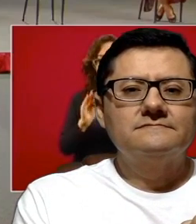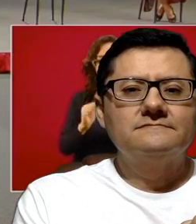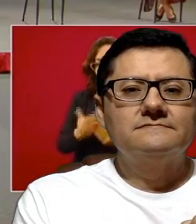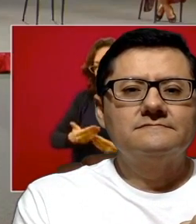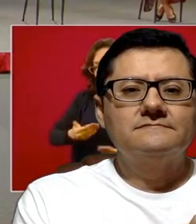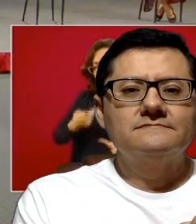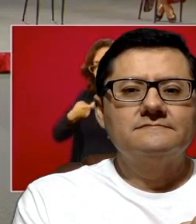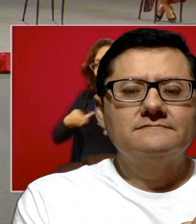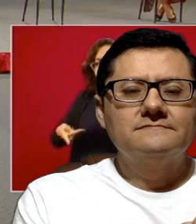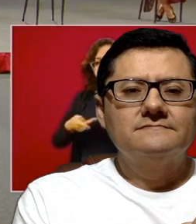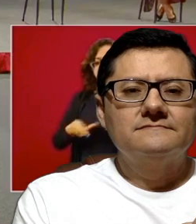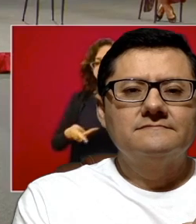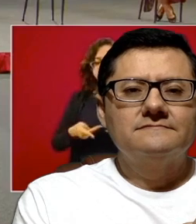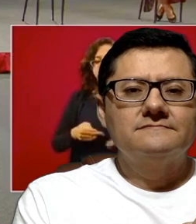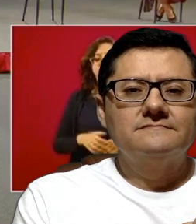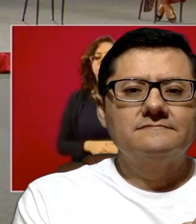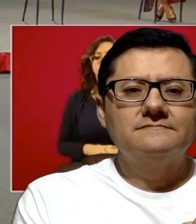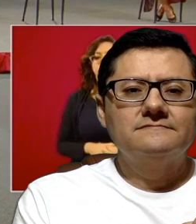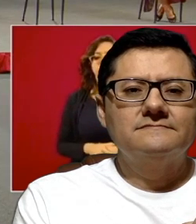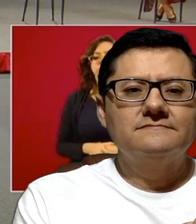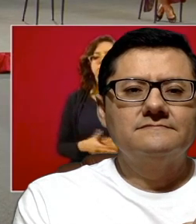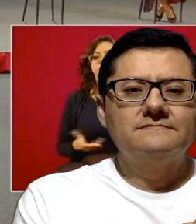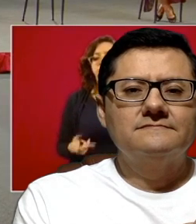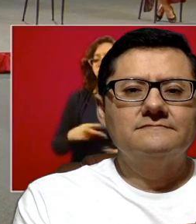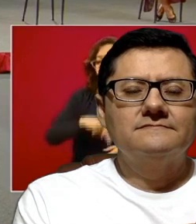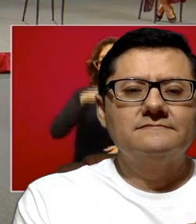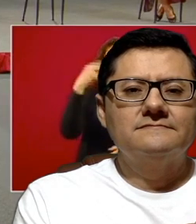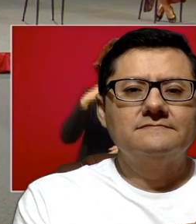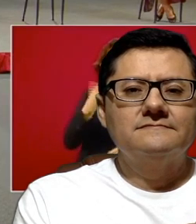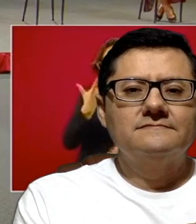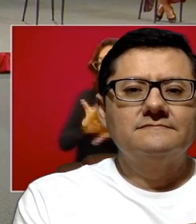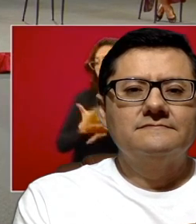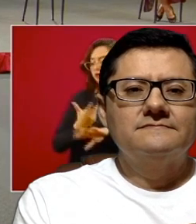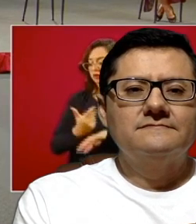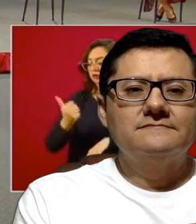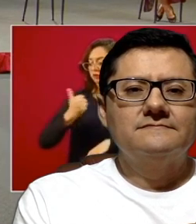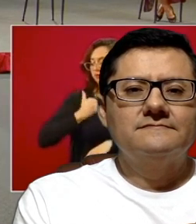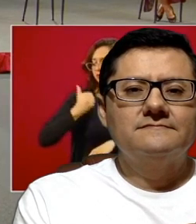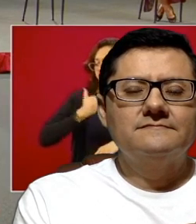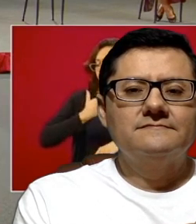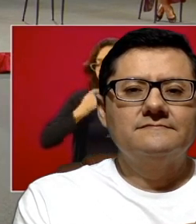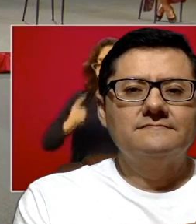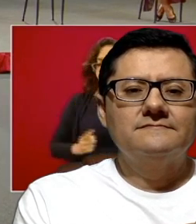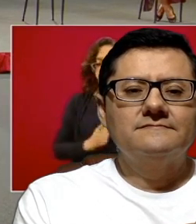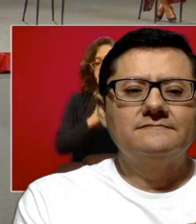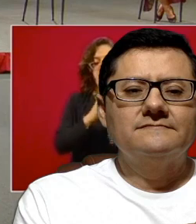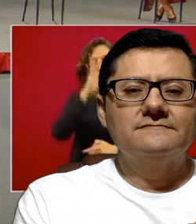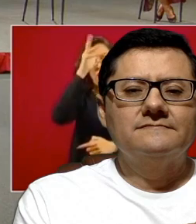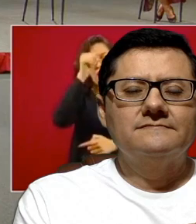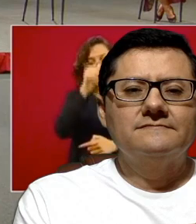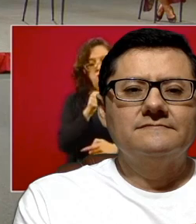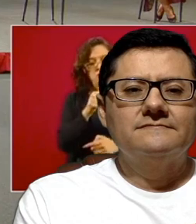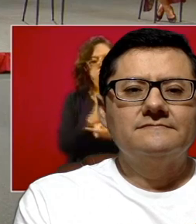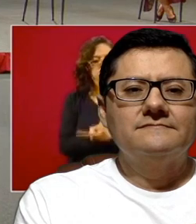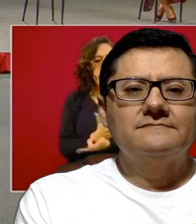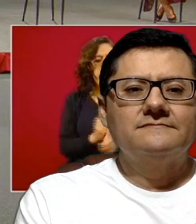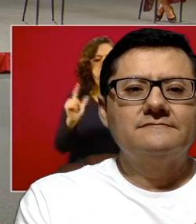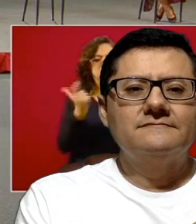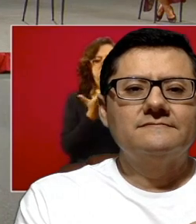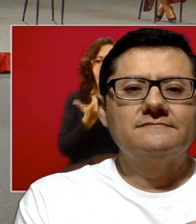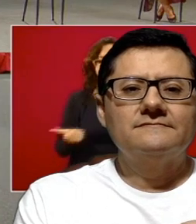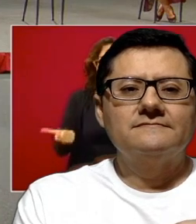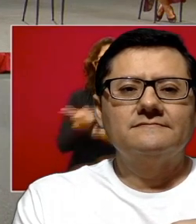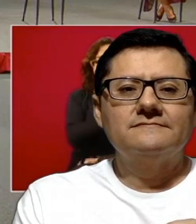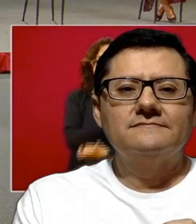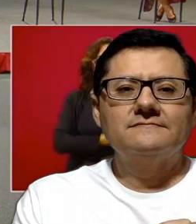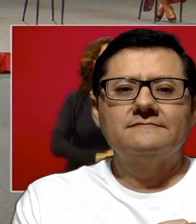reunión conmemora la entrada en vigor del histórico Tratado México-Estados Unidos-Canadá, un acuerdo de libre comercio que fortalecerá